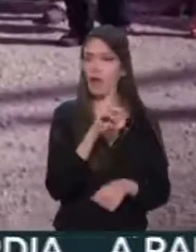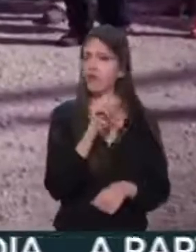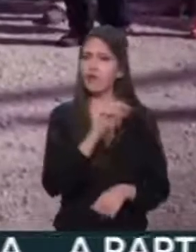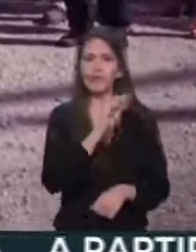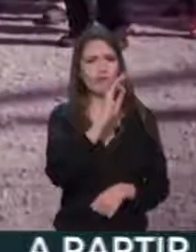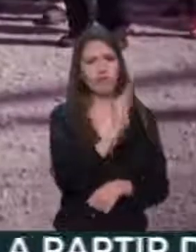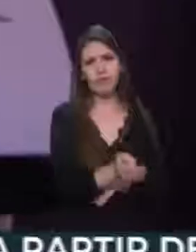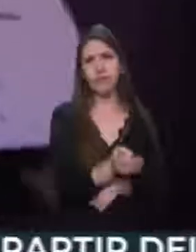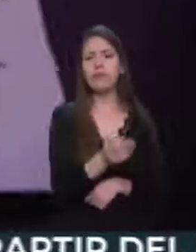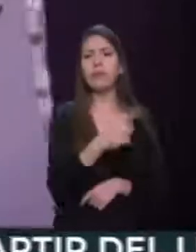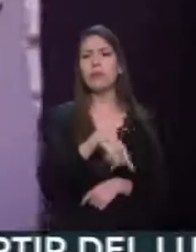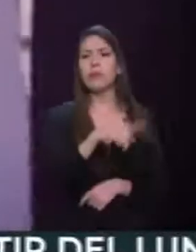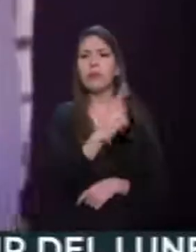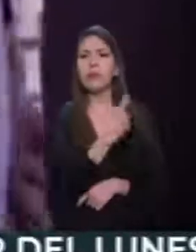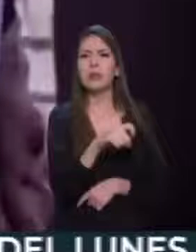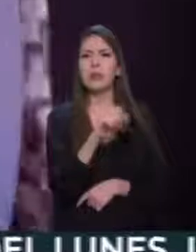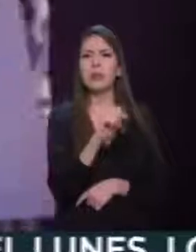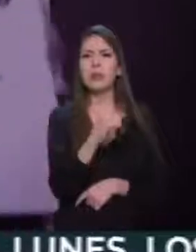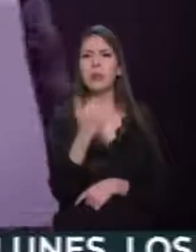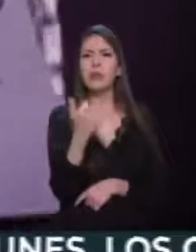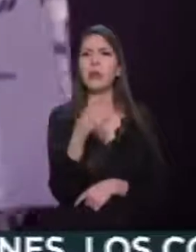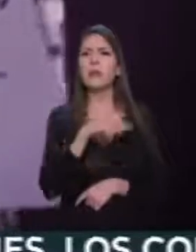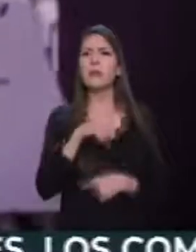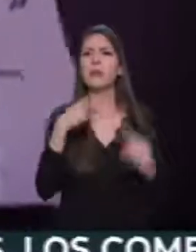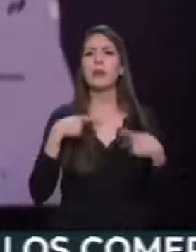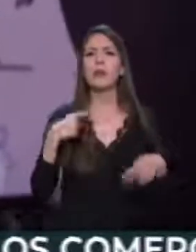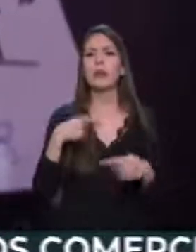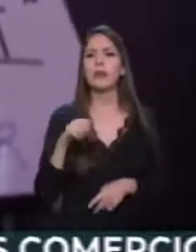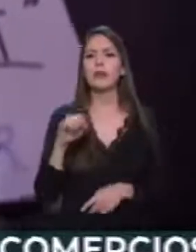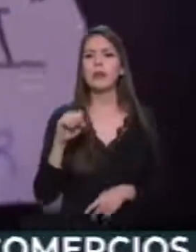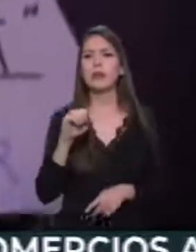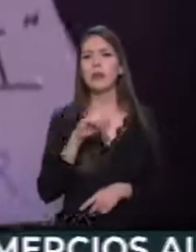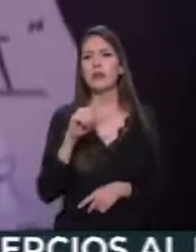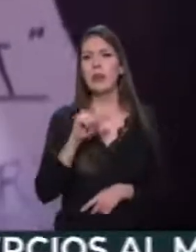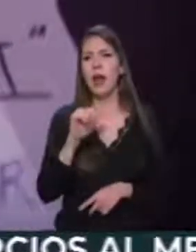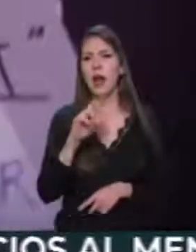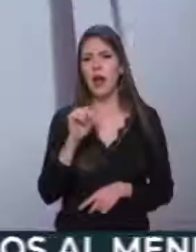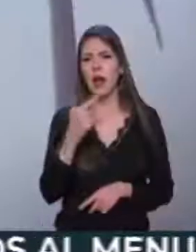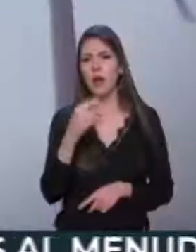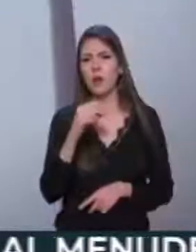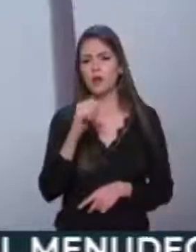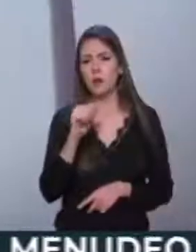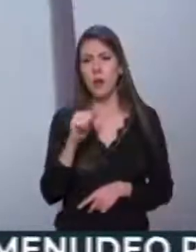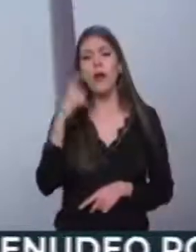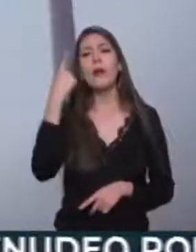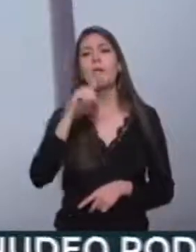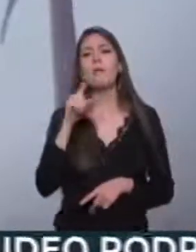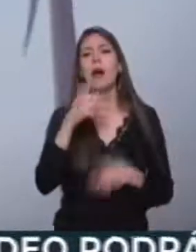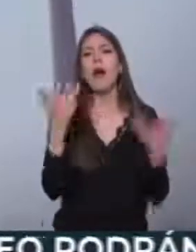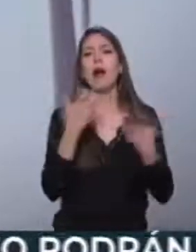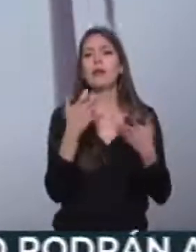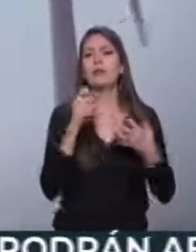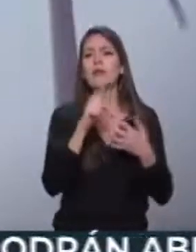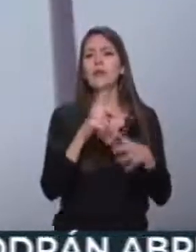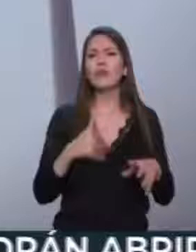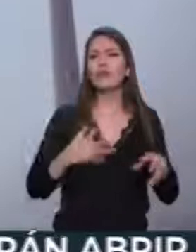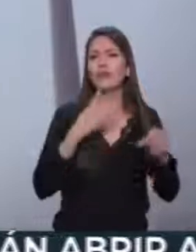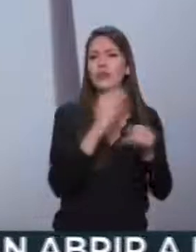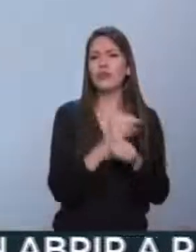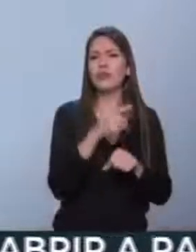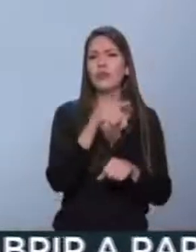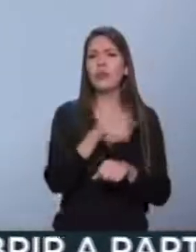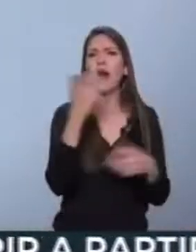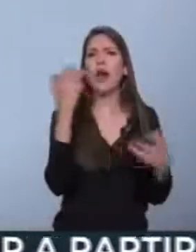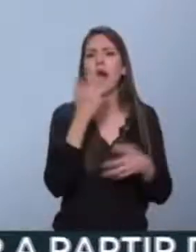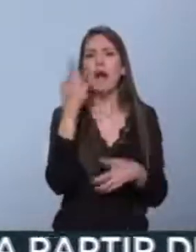166 pobladores de Juchitán de Zaragoza frente a la implementación del proyecto de Eólica del Sur para construir